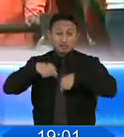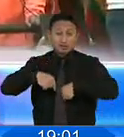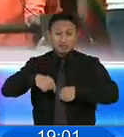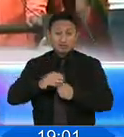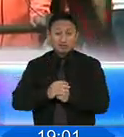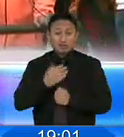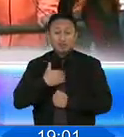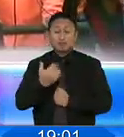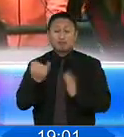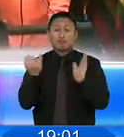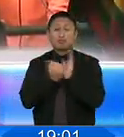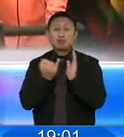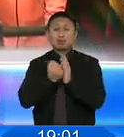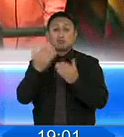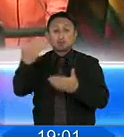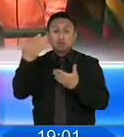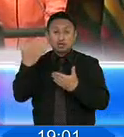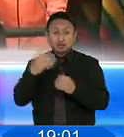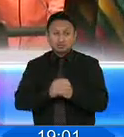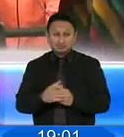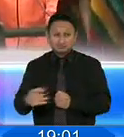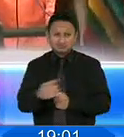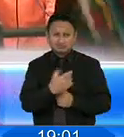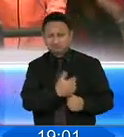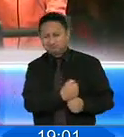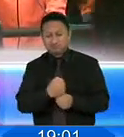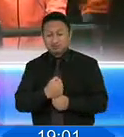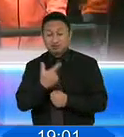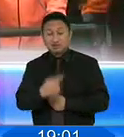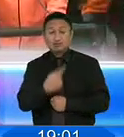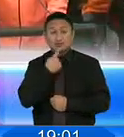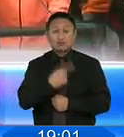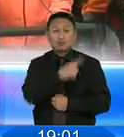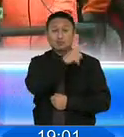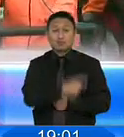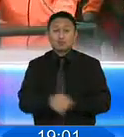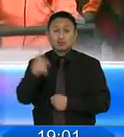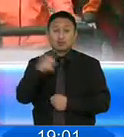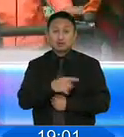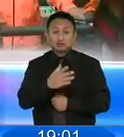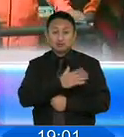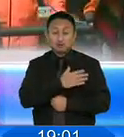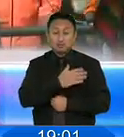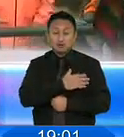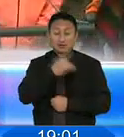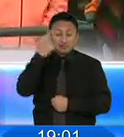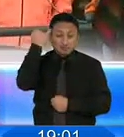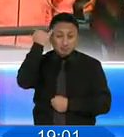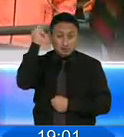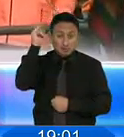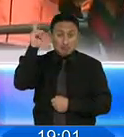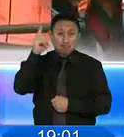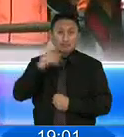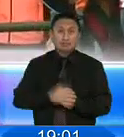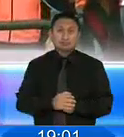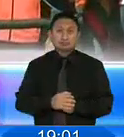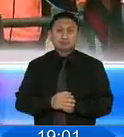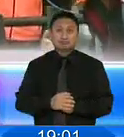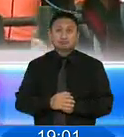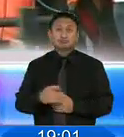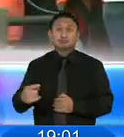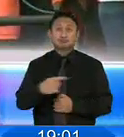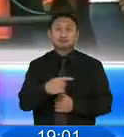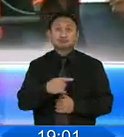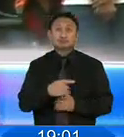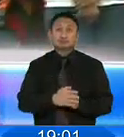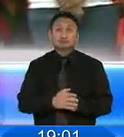identidad política. Han querido prohibir nuestra forma de pensar. Han querido